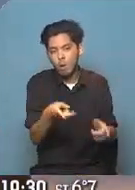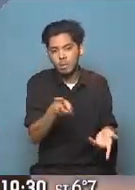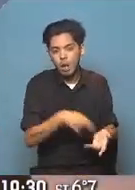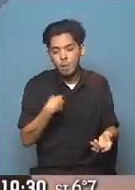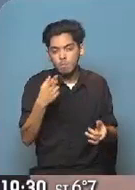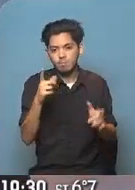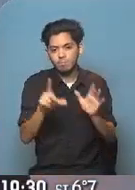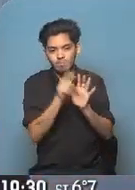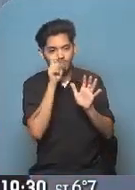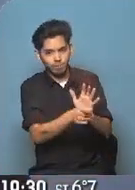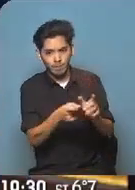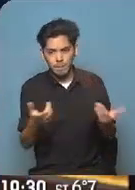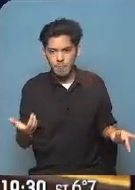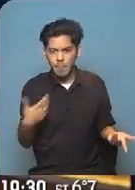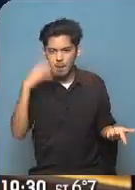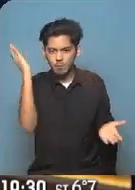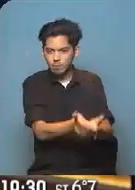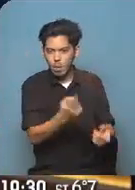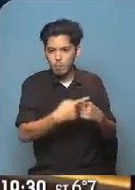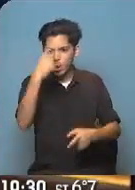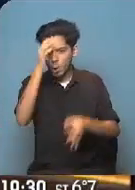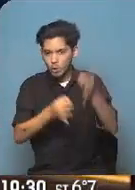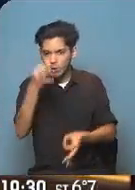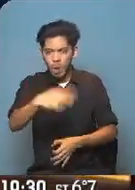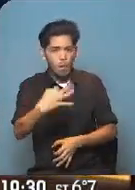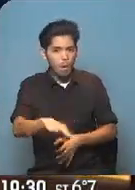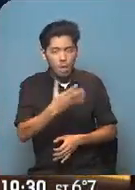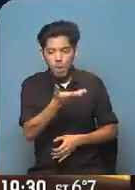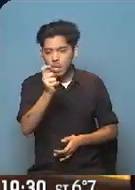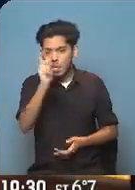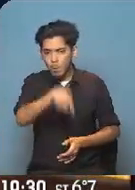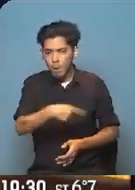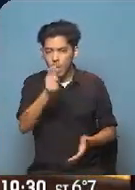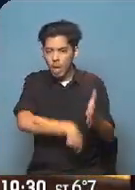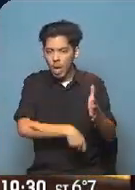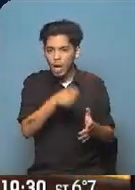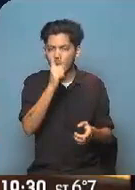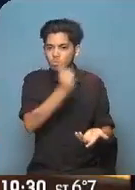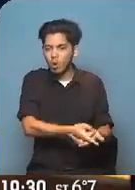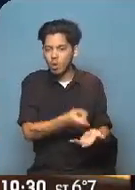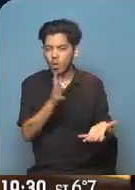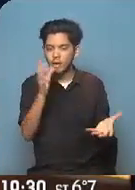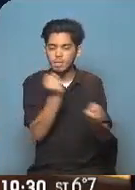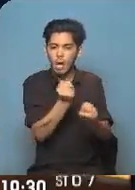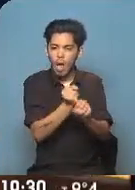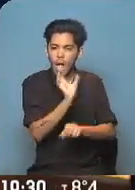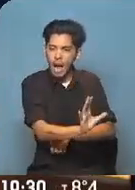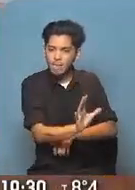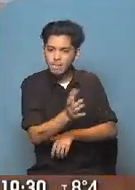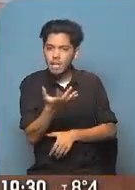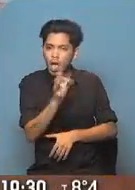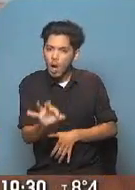penado por la justicia como corresponde a quien ordena una tarea de esas características o quien